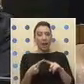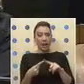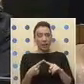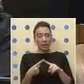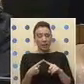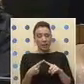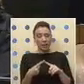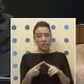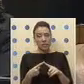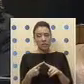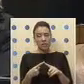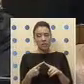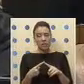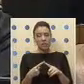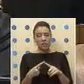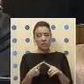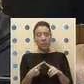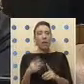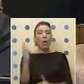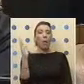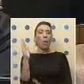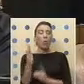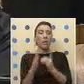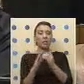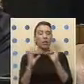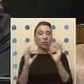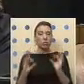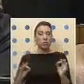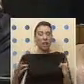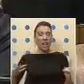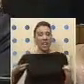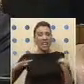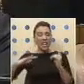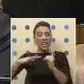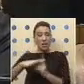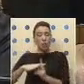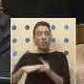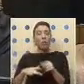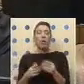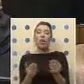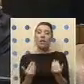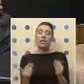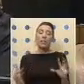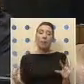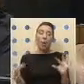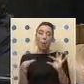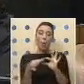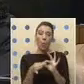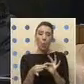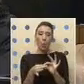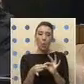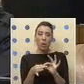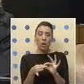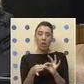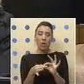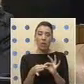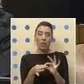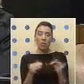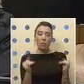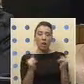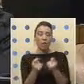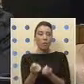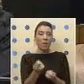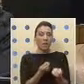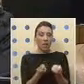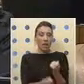y que se vaya hacia un desarrollo inclusivo. Pero esto necesariamente debe ir acompañado con una dinámica en la